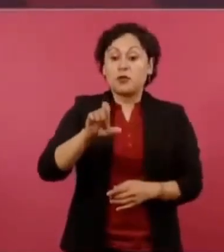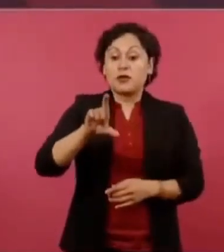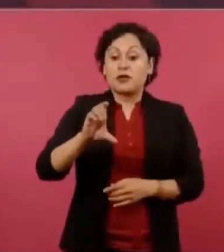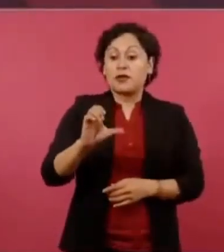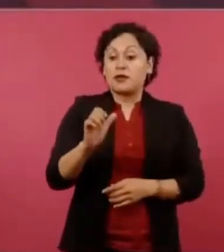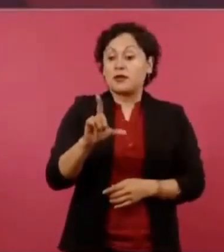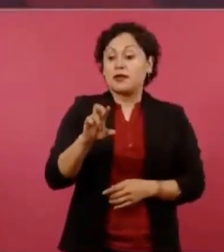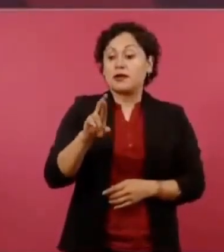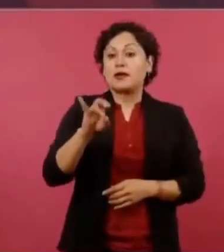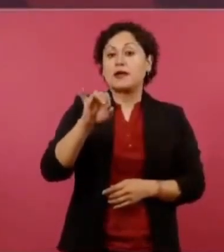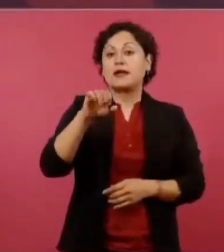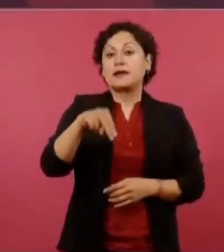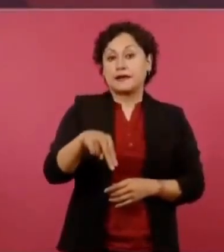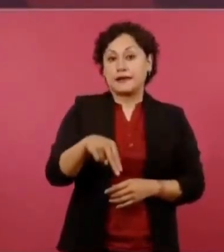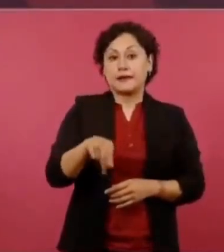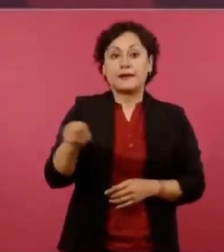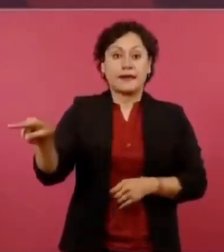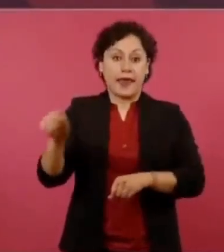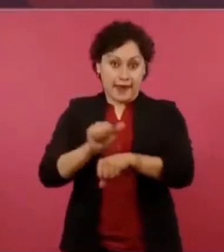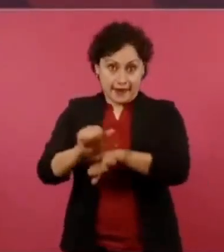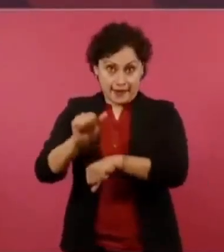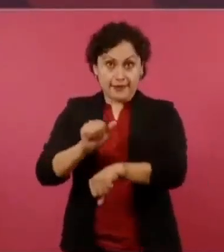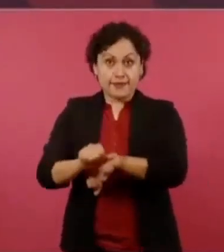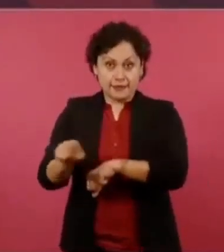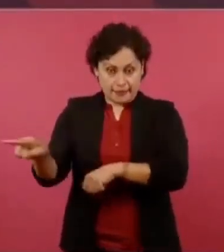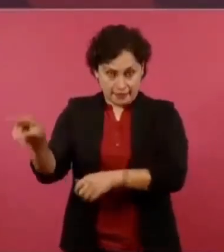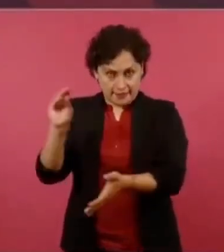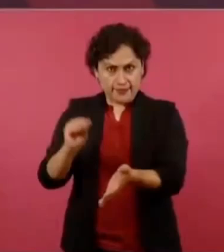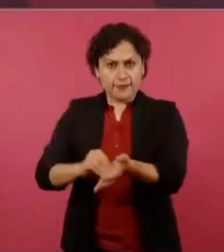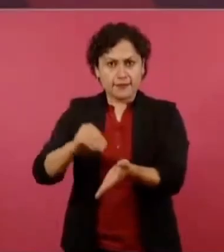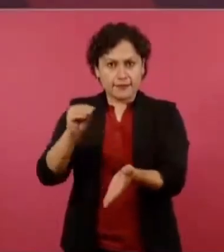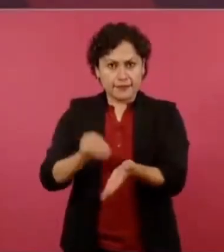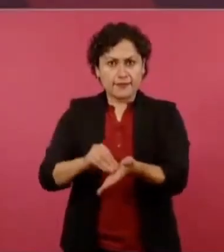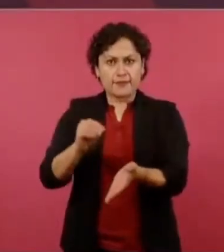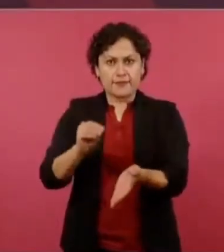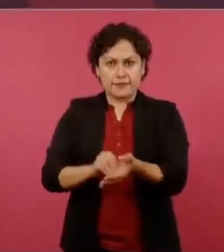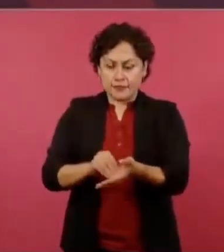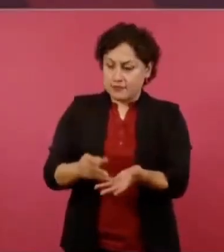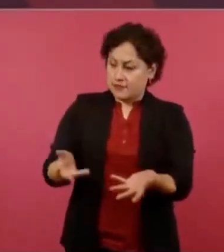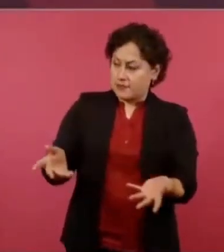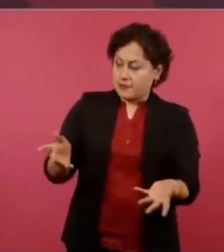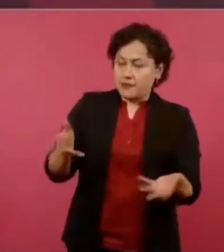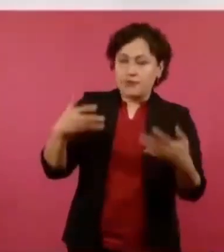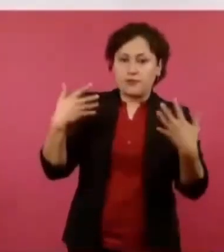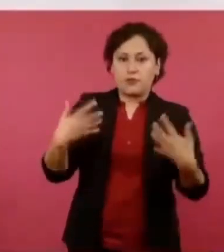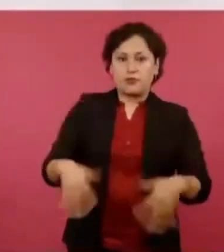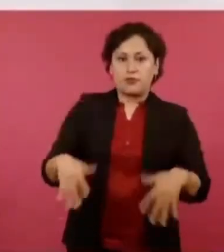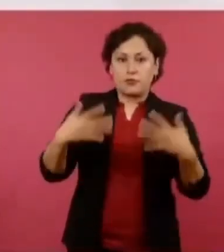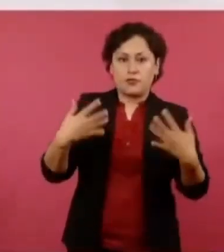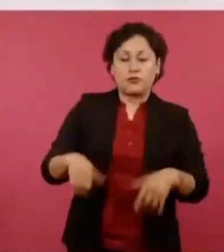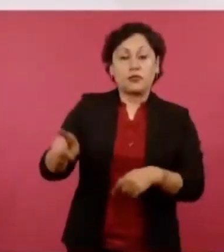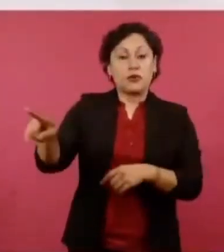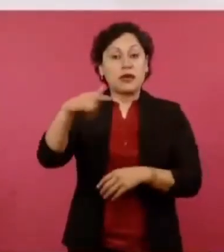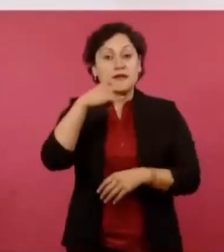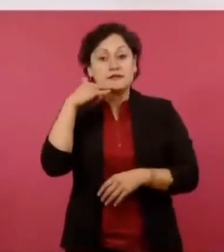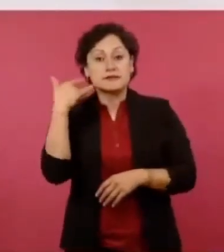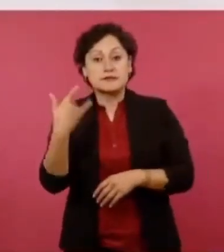en Argentina, y ahí está, aunque parezca increíble, el Mercurio en Chile,